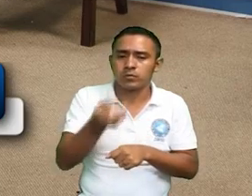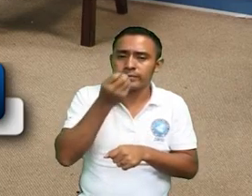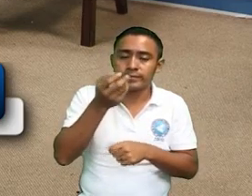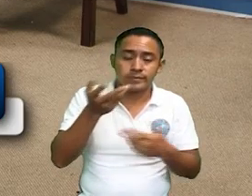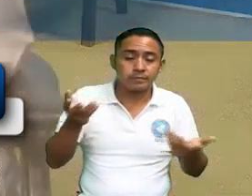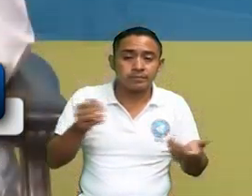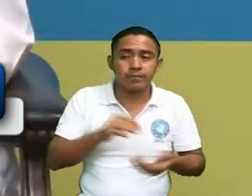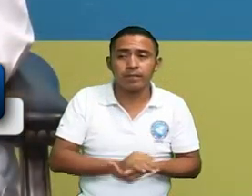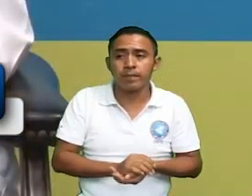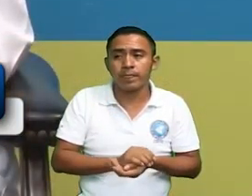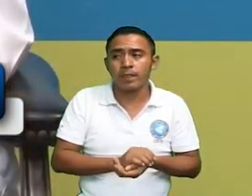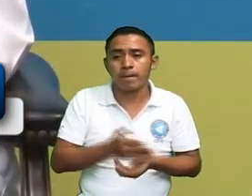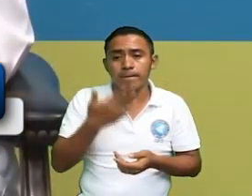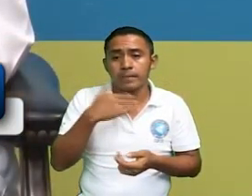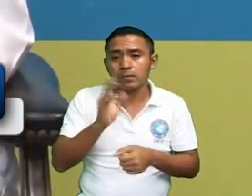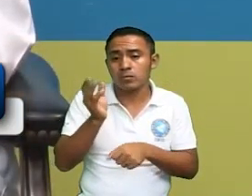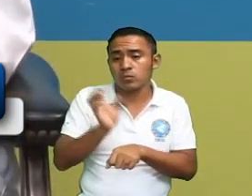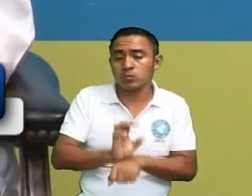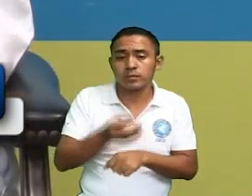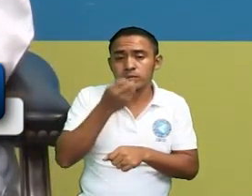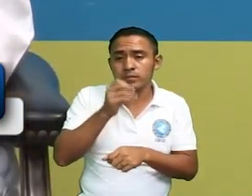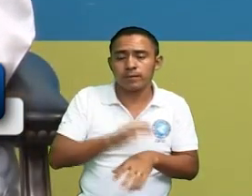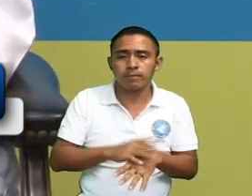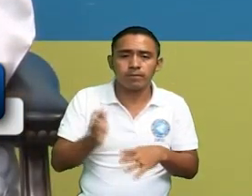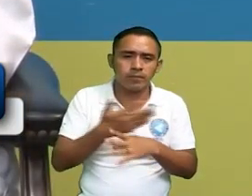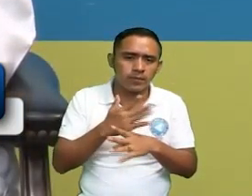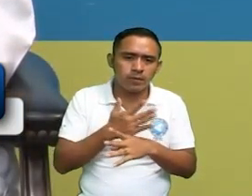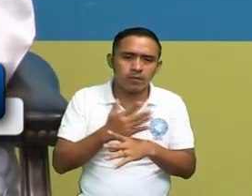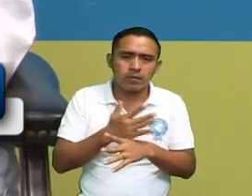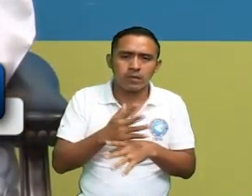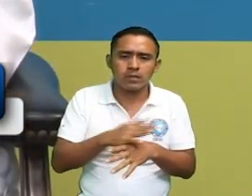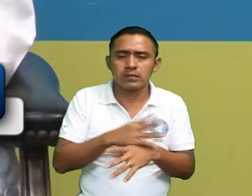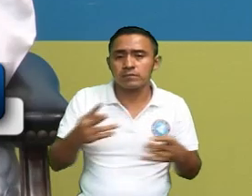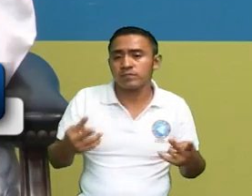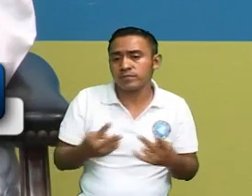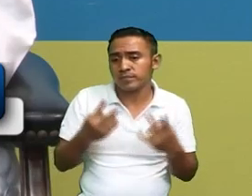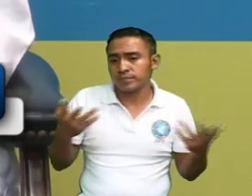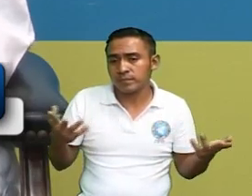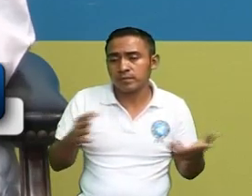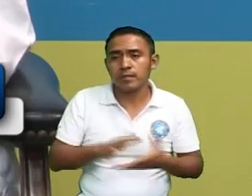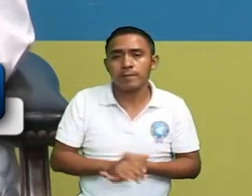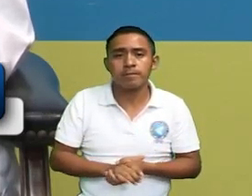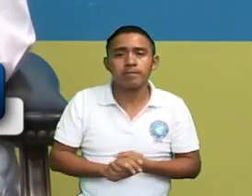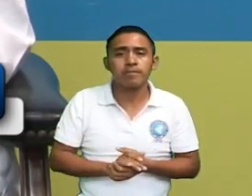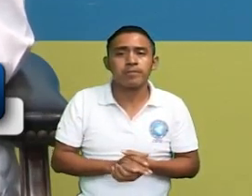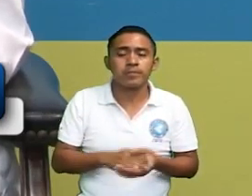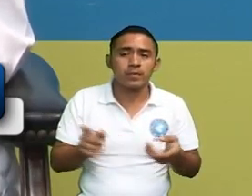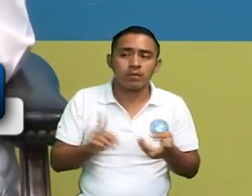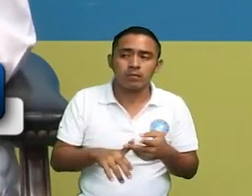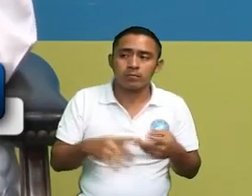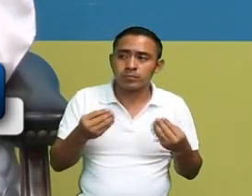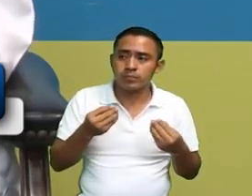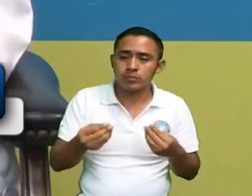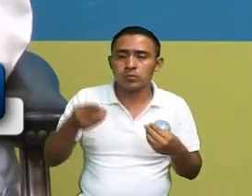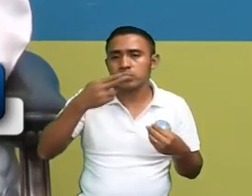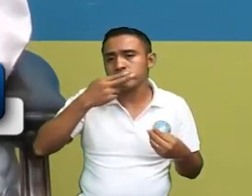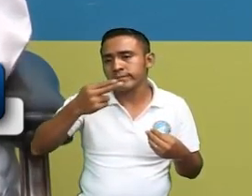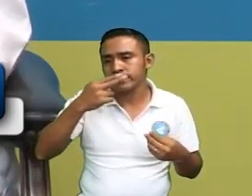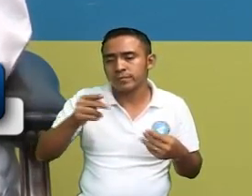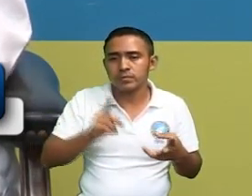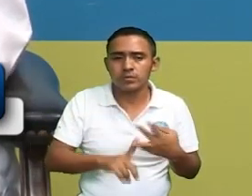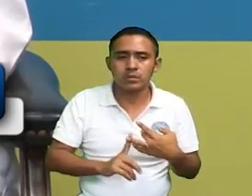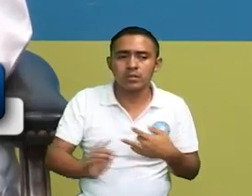El mal hábito alimenticio. Los malos hábitos alimenticios, los tipos de vida que tenemos también, a veces el exceso de tabaquismo, el